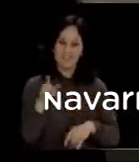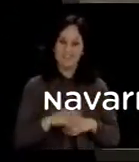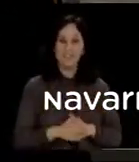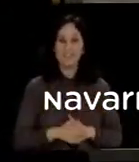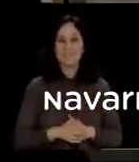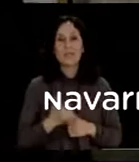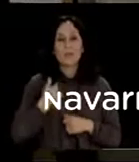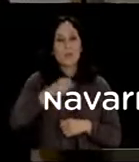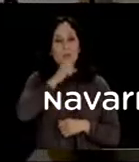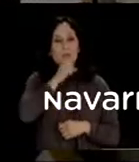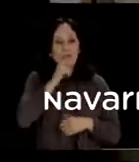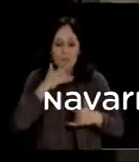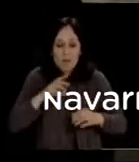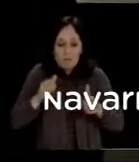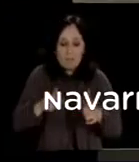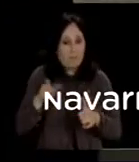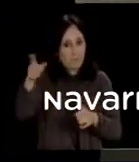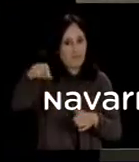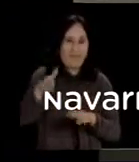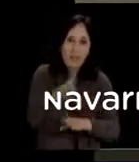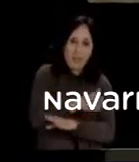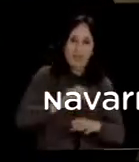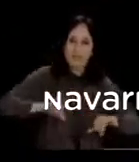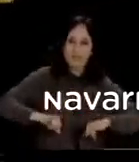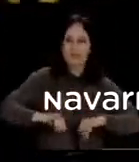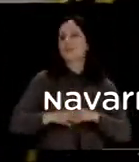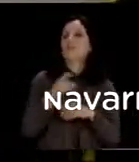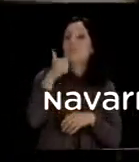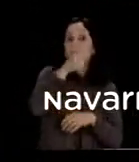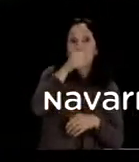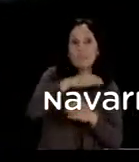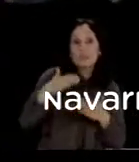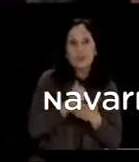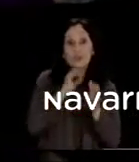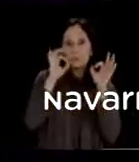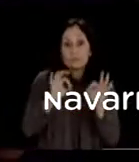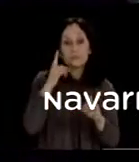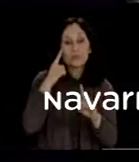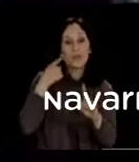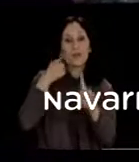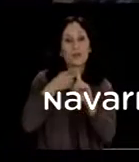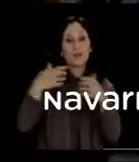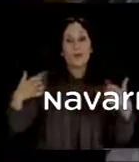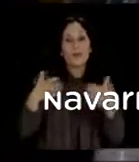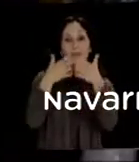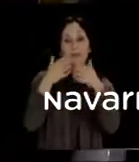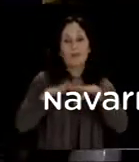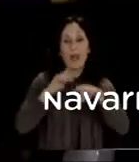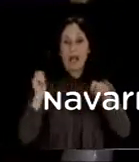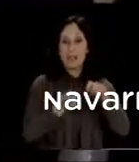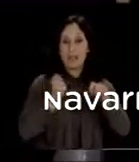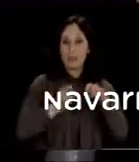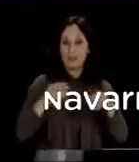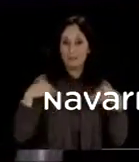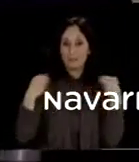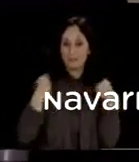Esta no es como los viejos. Oye, ¿tenéis todos vino ya o no? Sí. Pues vamos a brindar por los caldereros de Estella, ¿no? ¿O qué? Sí. Venga, todos nos